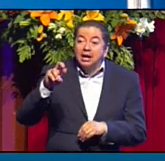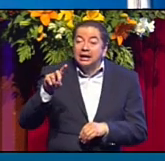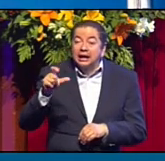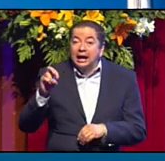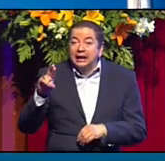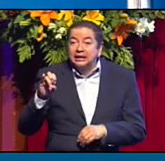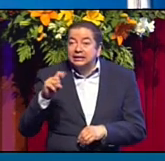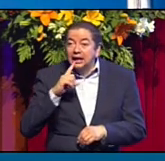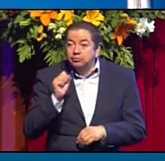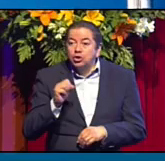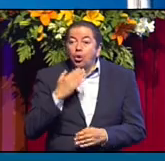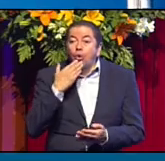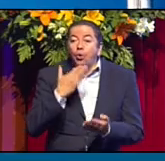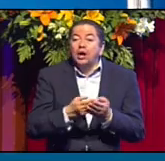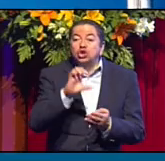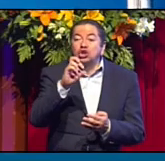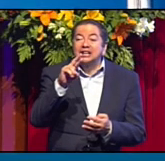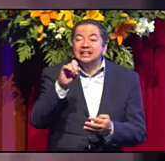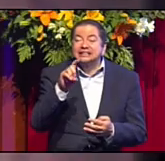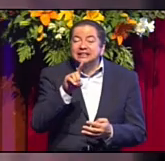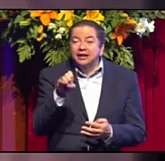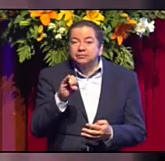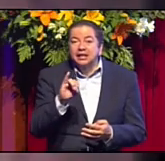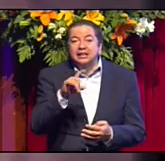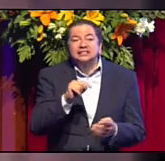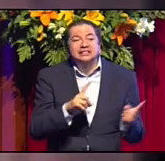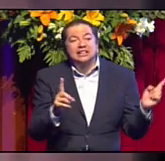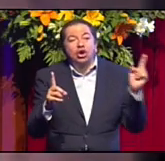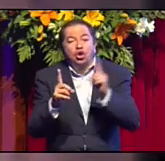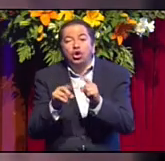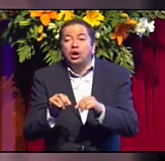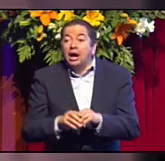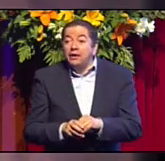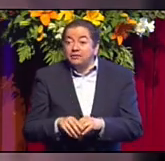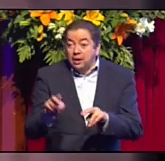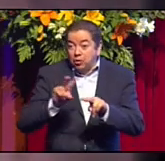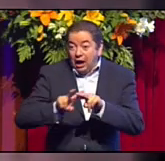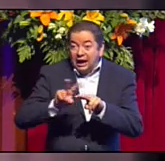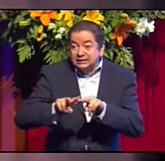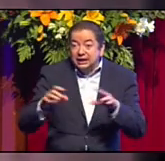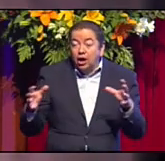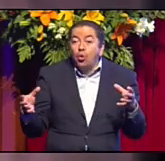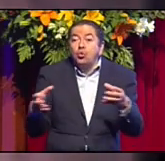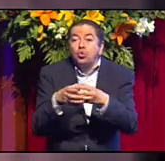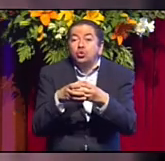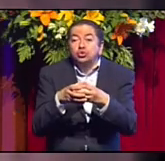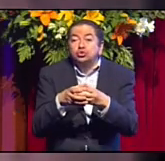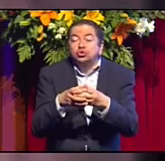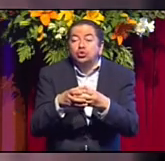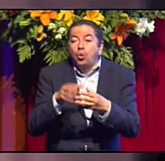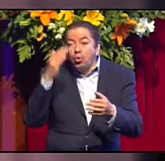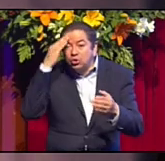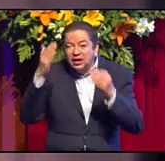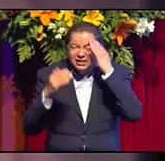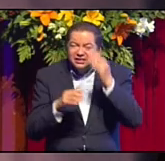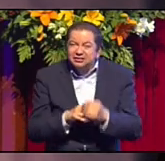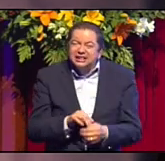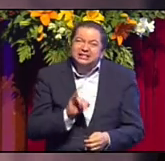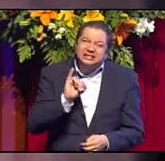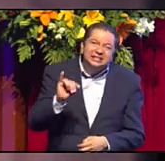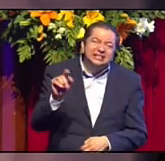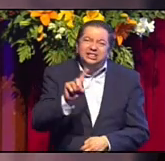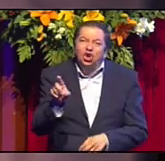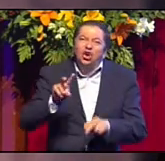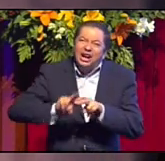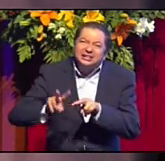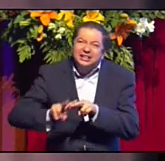cuando Cristian López llegó a convencerla de que hiciera una junta de vecinos, porque era una de las necesidades para el primer Quiero Mi Barrio, te decían, sí lo hago, no lo hago.